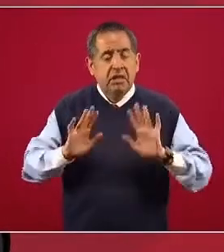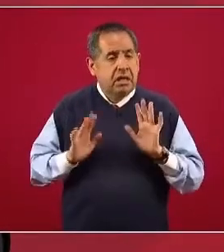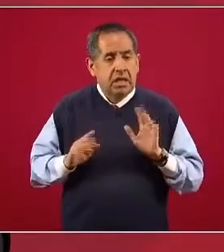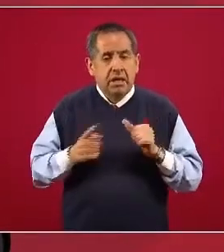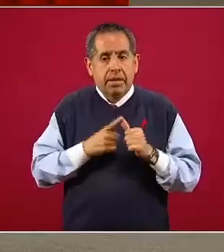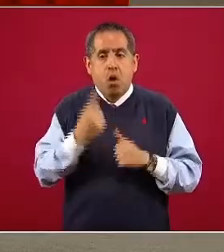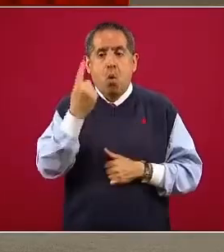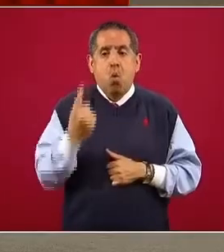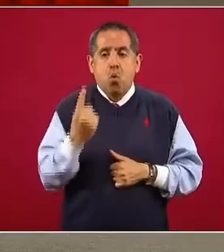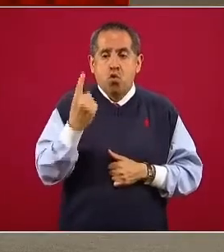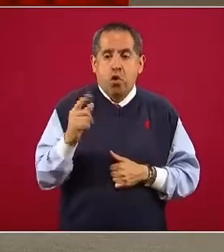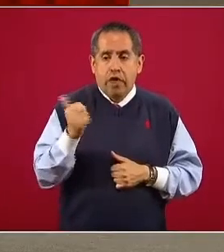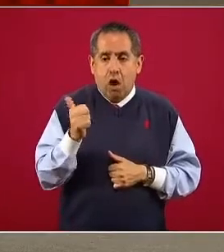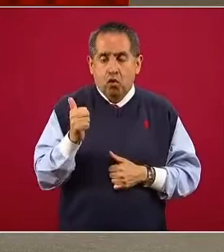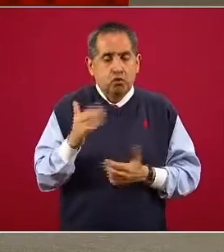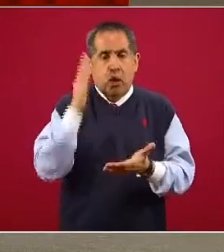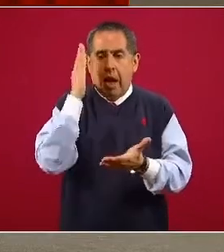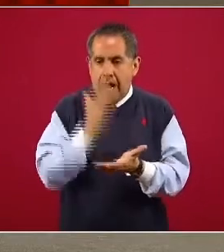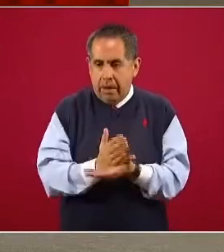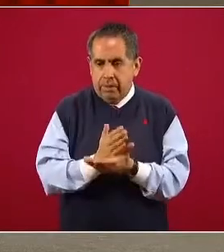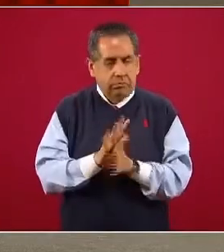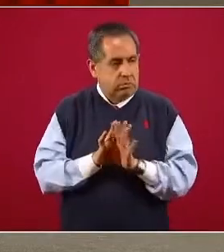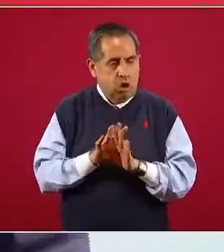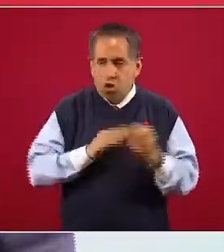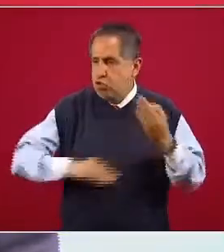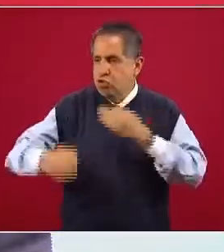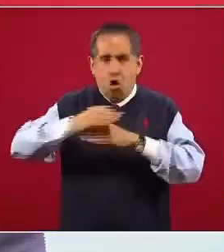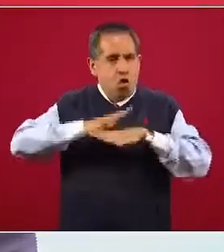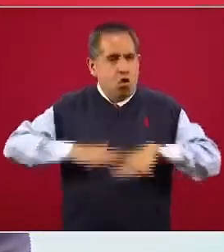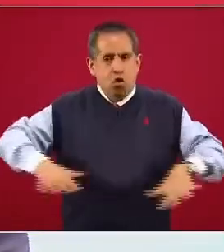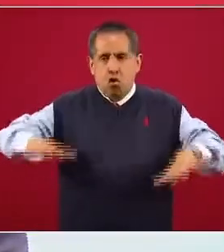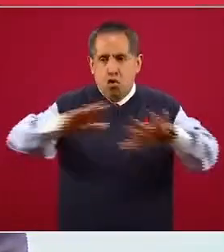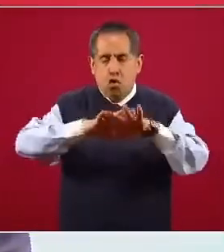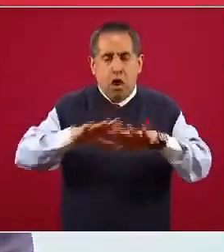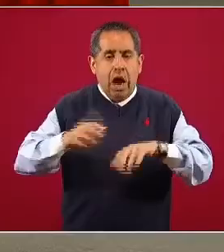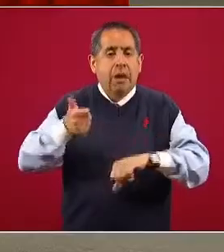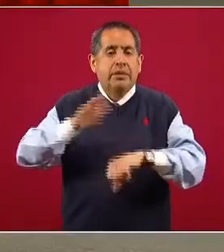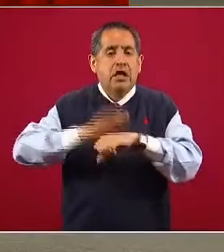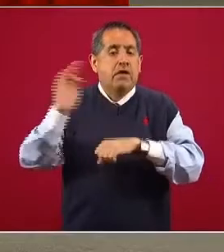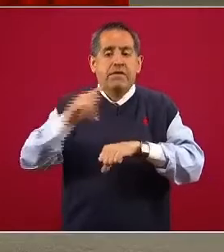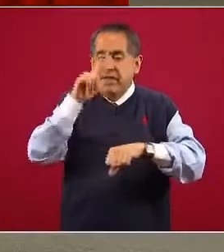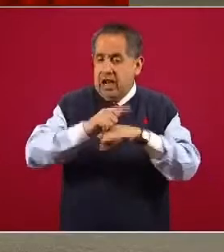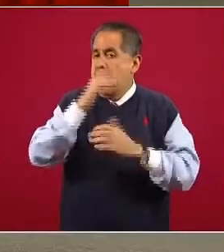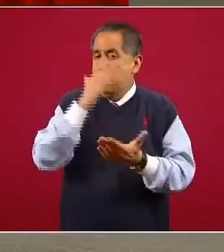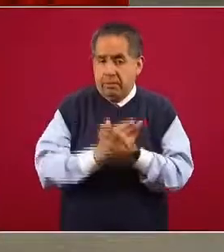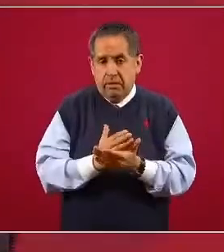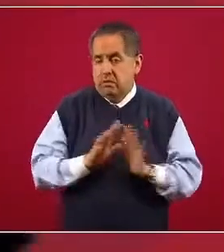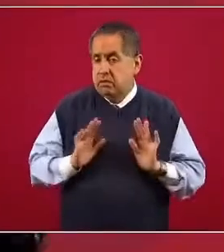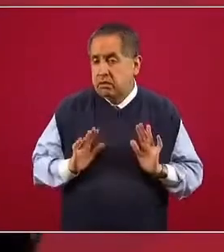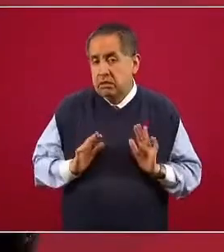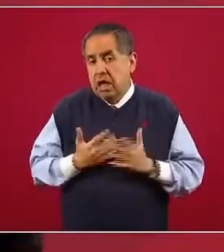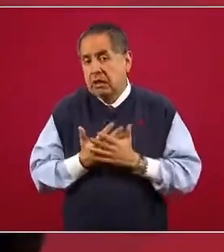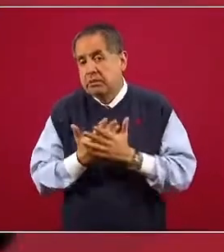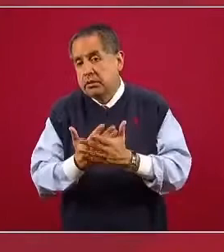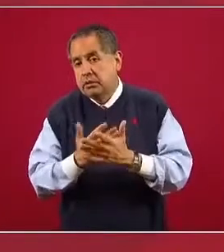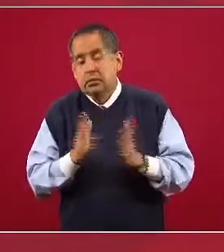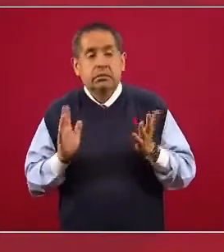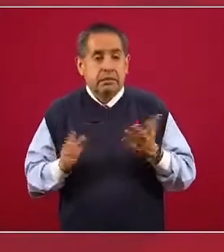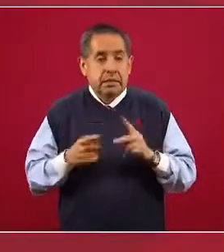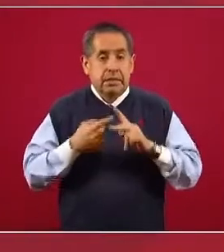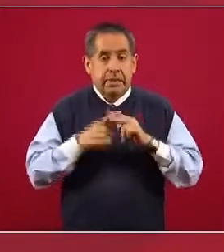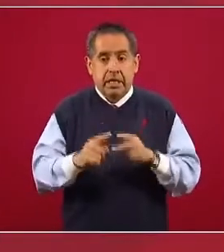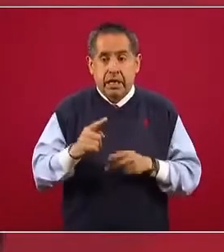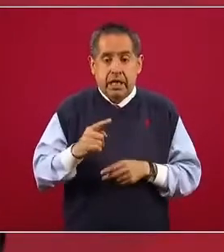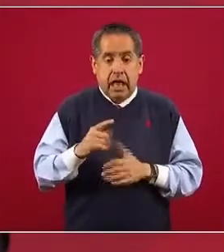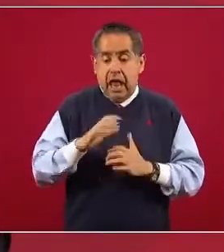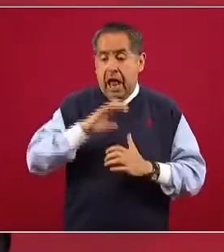el 1 de agosto se suspenden en general las actividades de la Administración Pública Federal. Por lo tanto, una vez